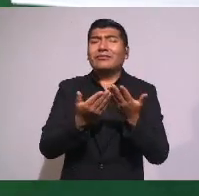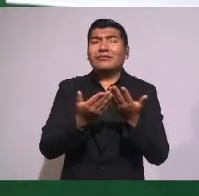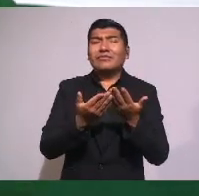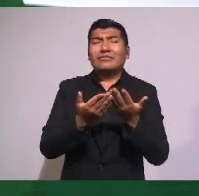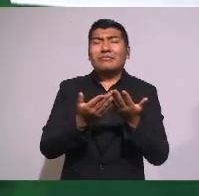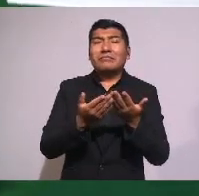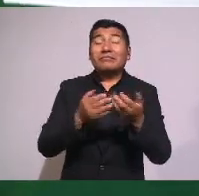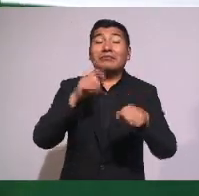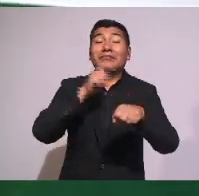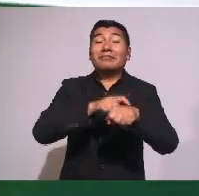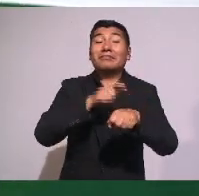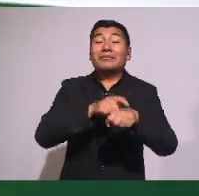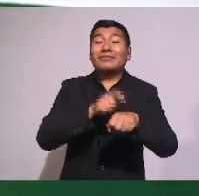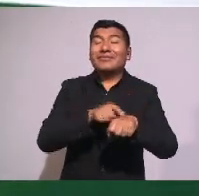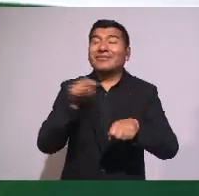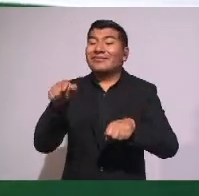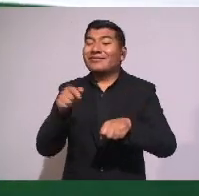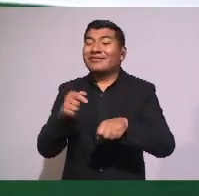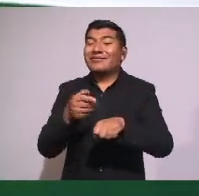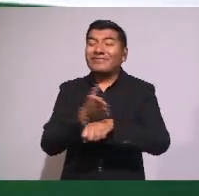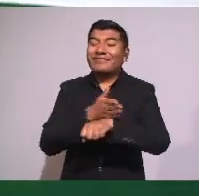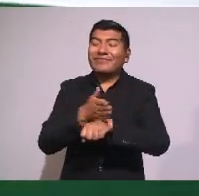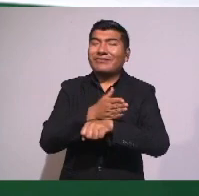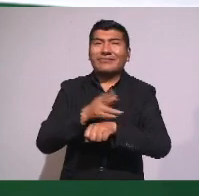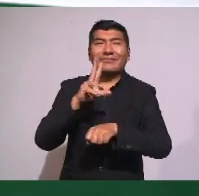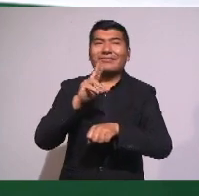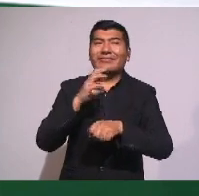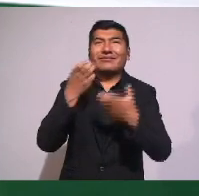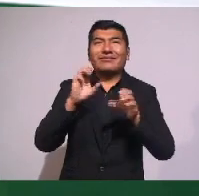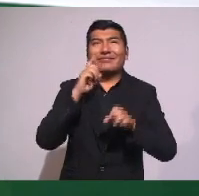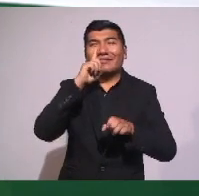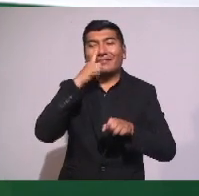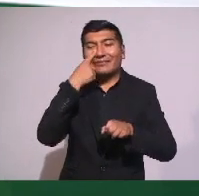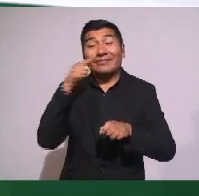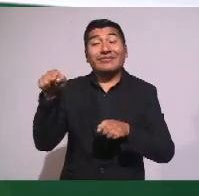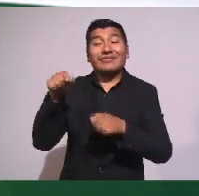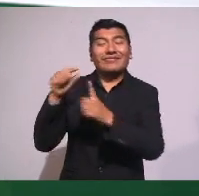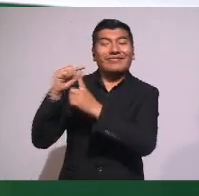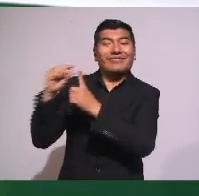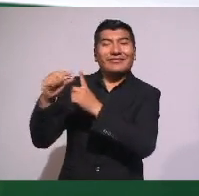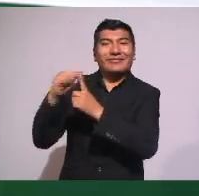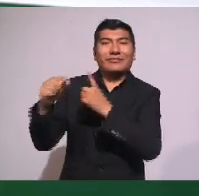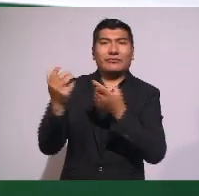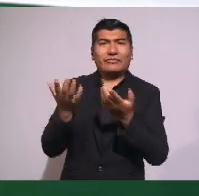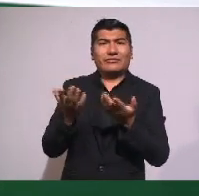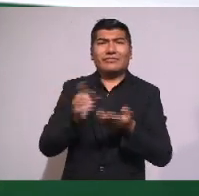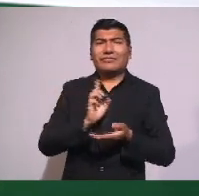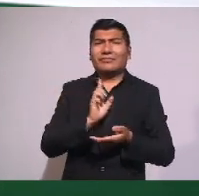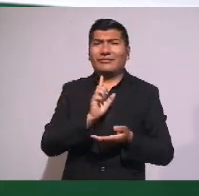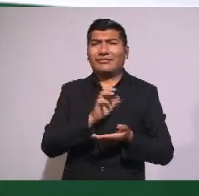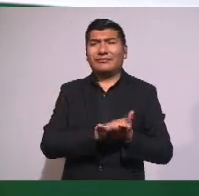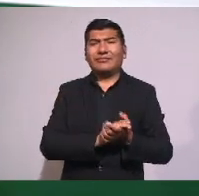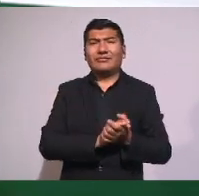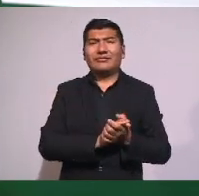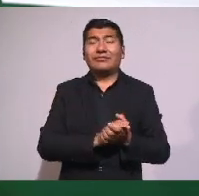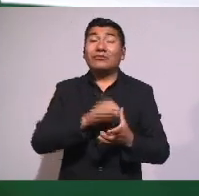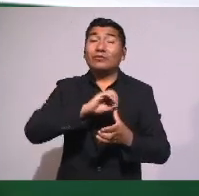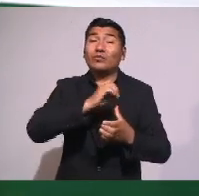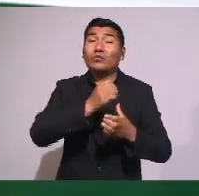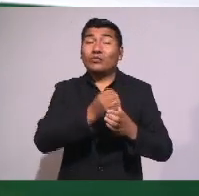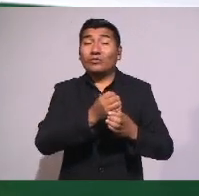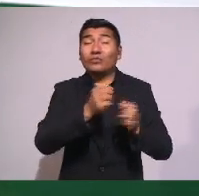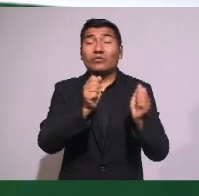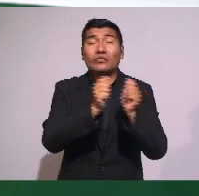de pasatiempo, ¿no? O sea, para no aburrirnos. ¿O qué decir a la luz